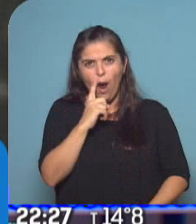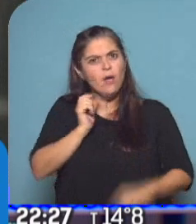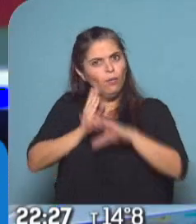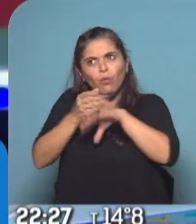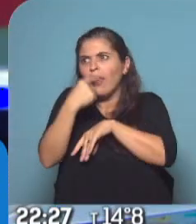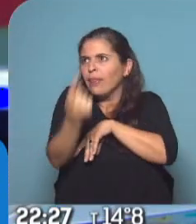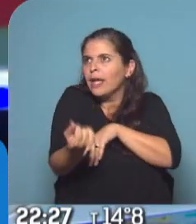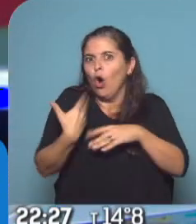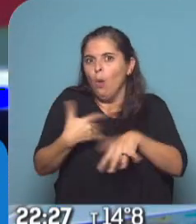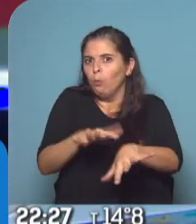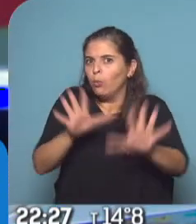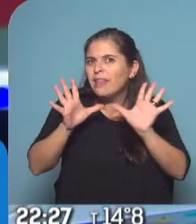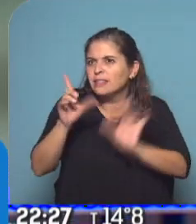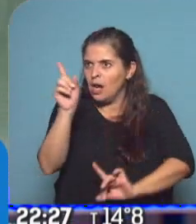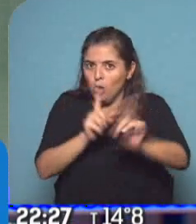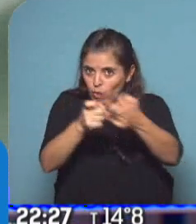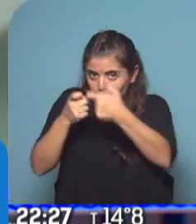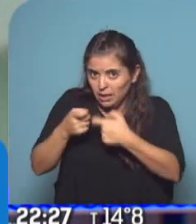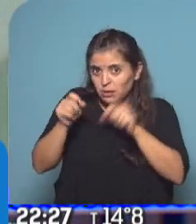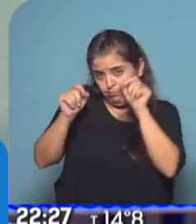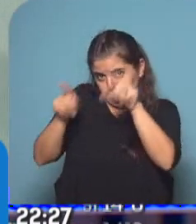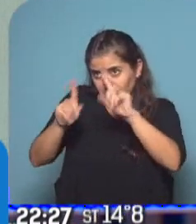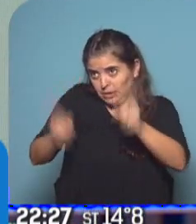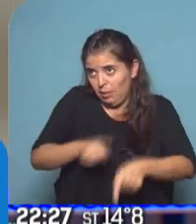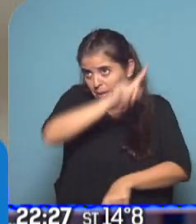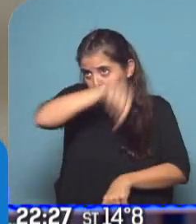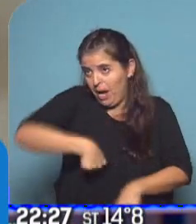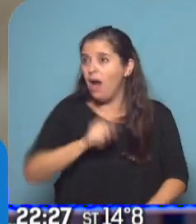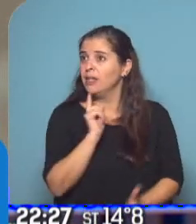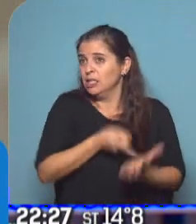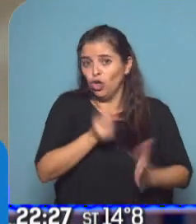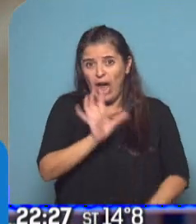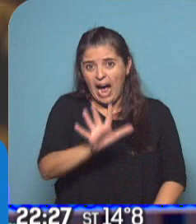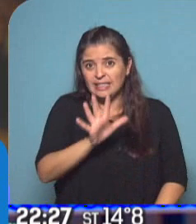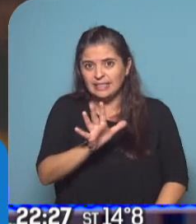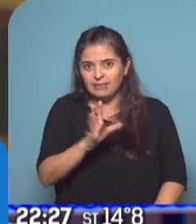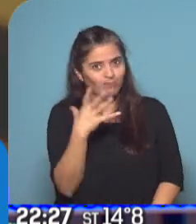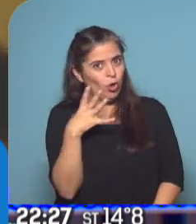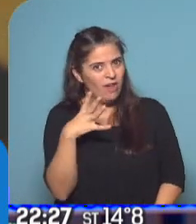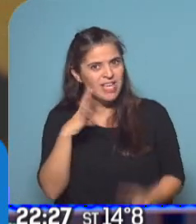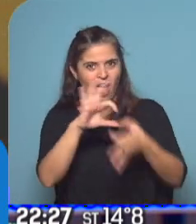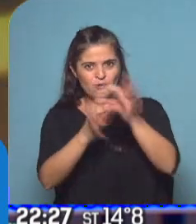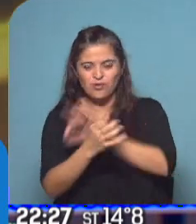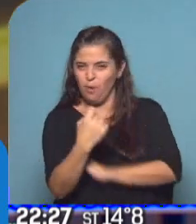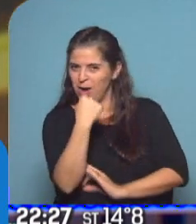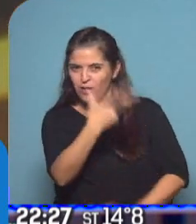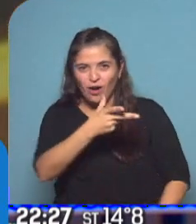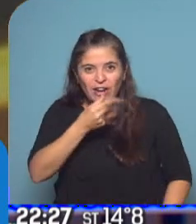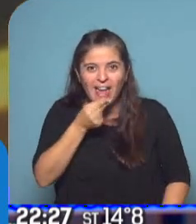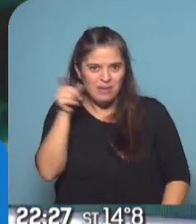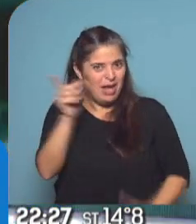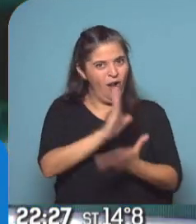europea y alemania y francia- todavía no han dado una opinión pero evidentemente europa está en el medio de esta disputa